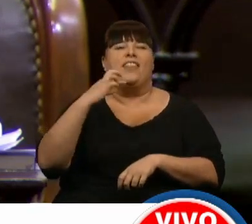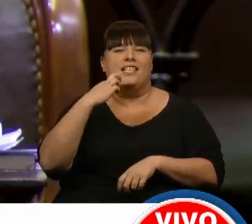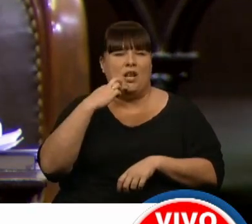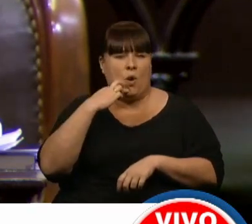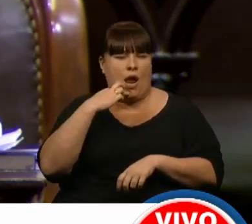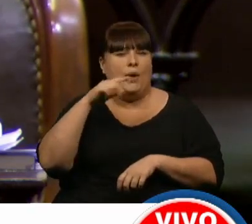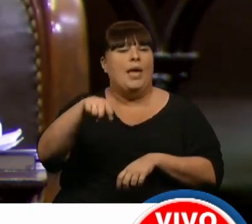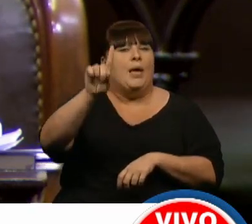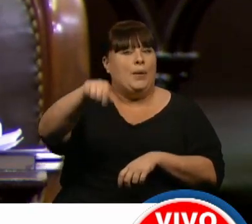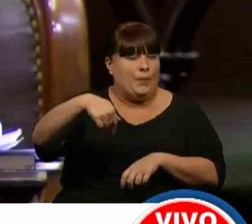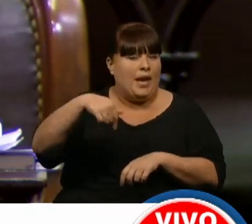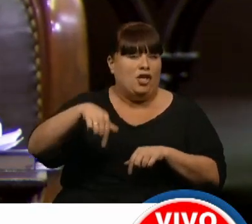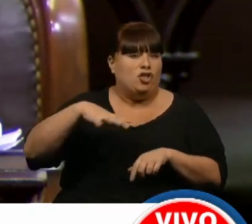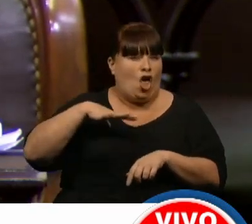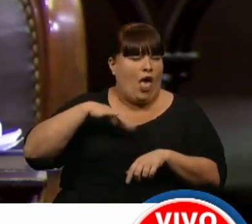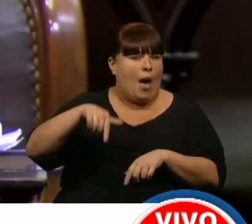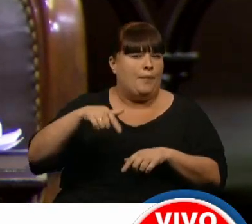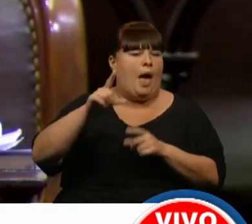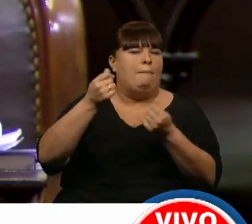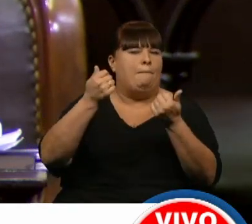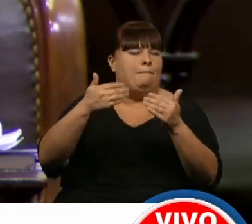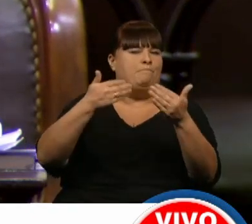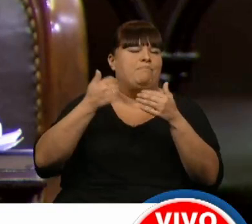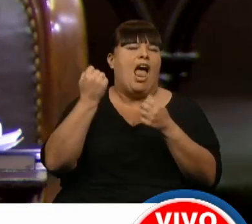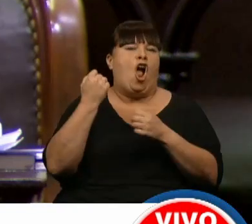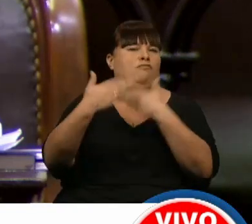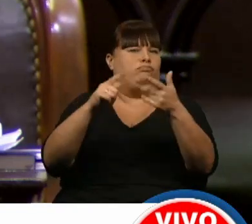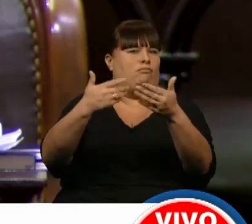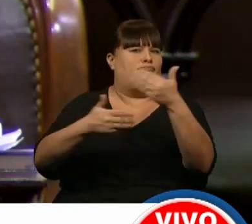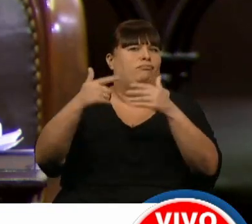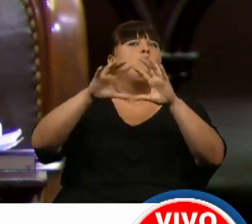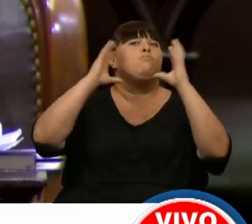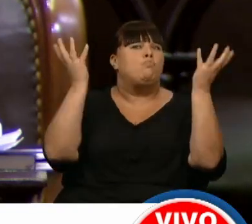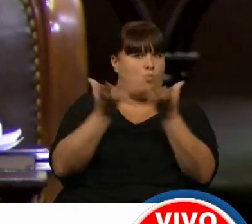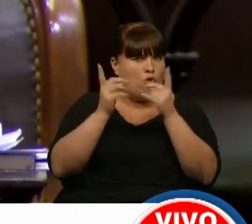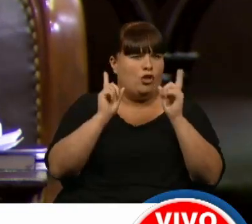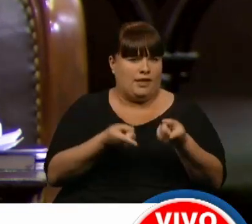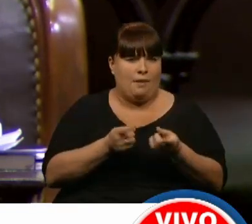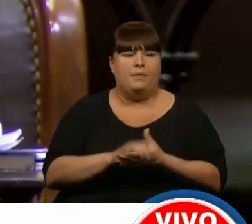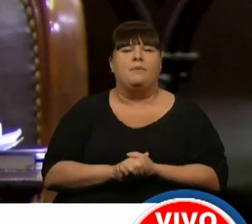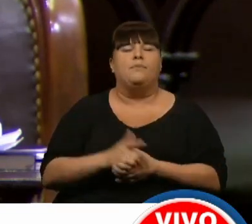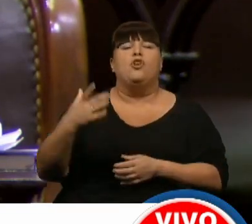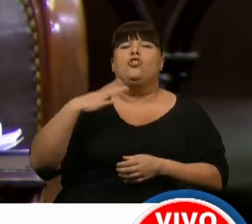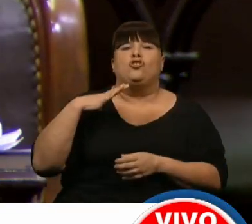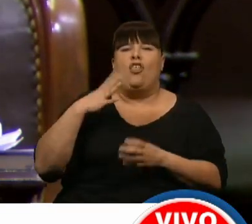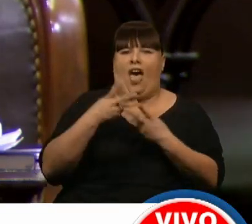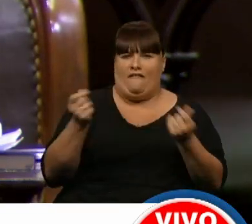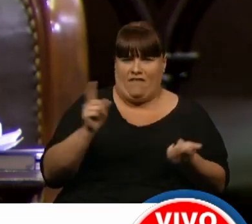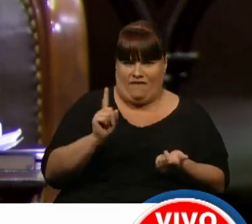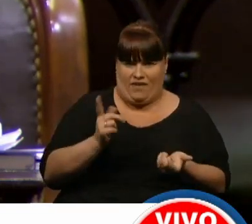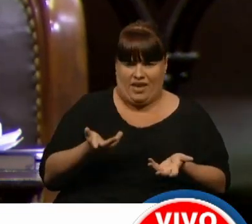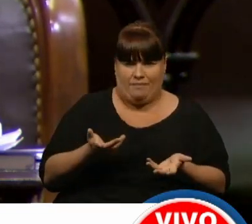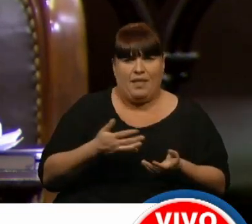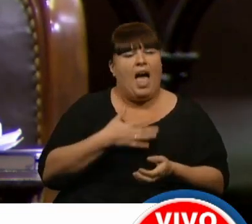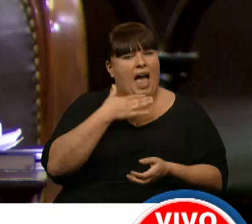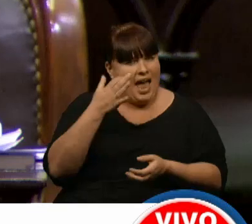que produjo y está produciendo una retracción de la economía mundial y que todavía no ha terminado. Y